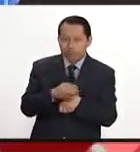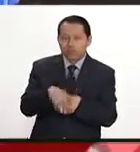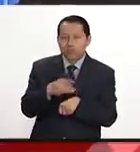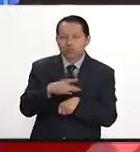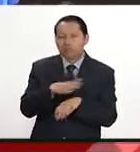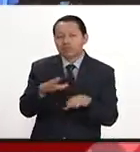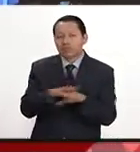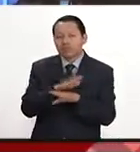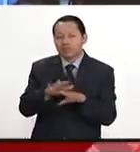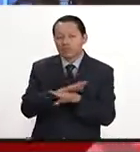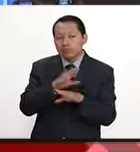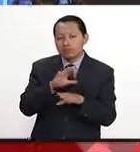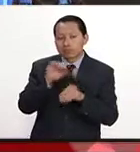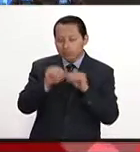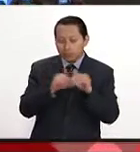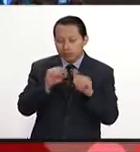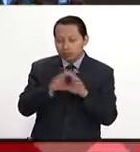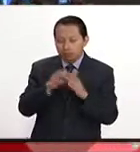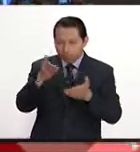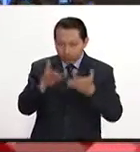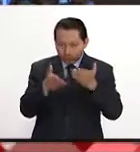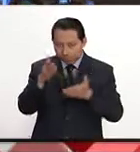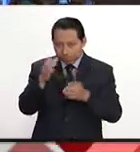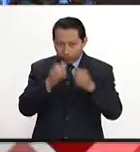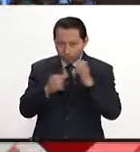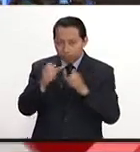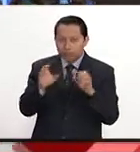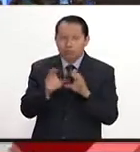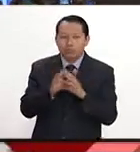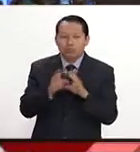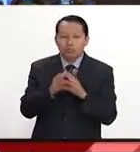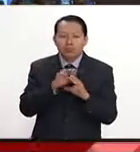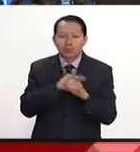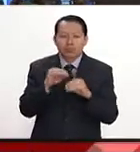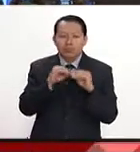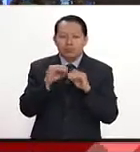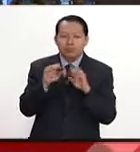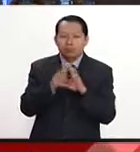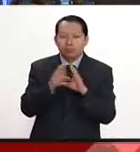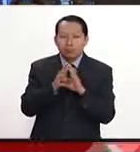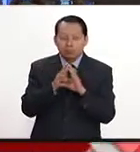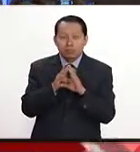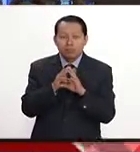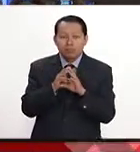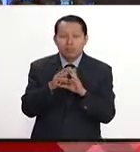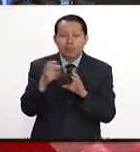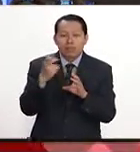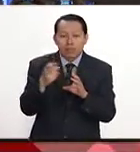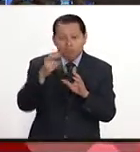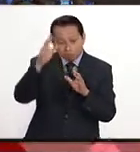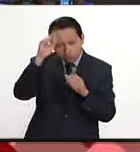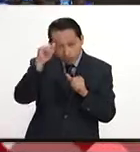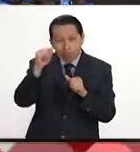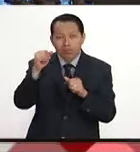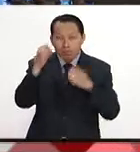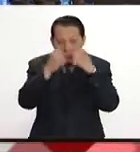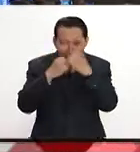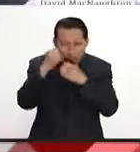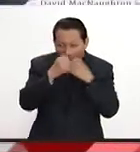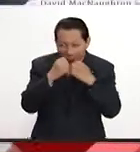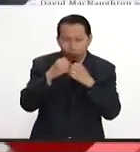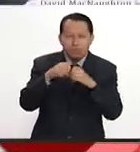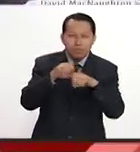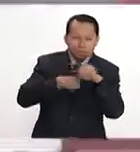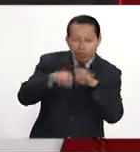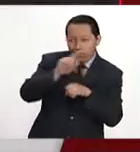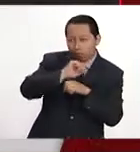hacer cambios en la balanza comercial por medio de una negociación como la del tratado, cosa que analistas, empresarios y